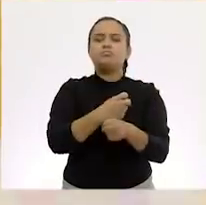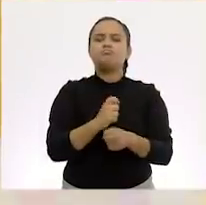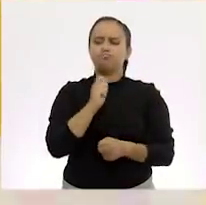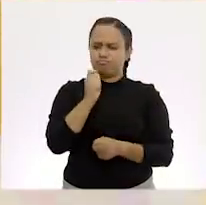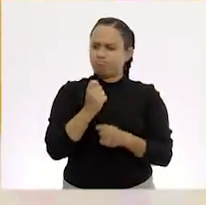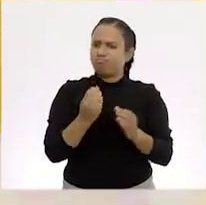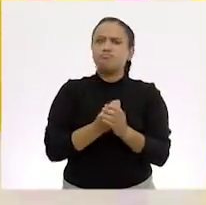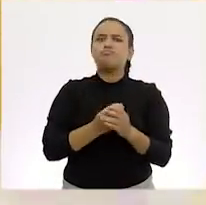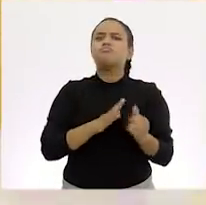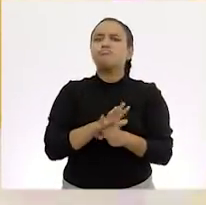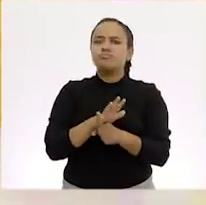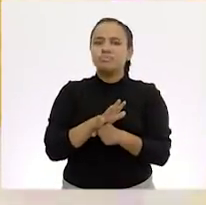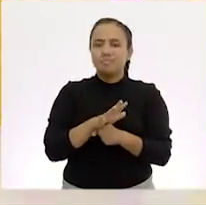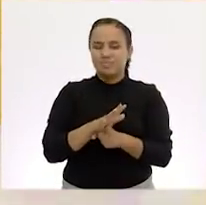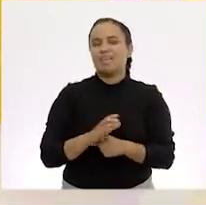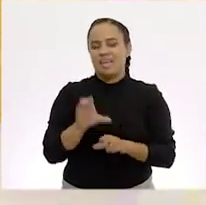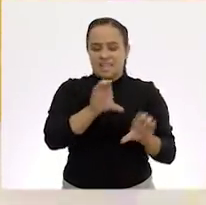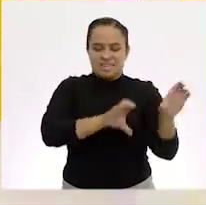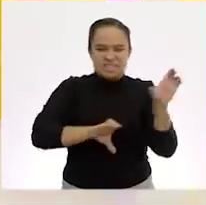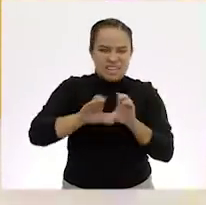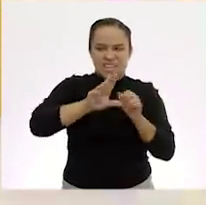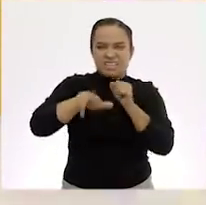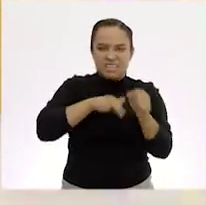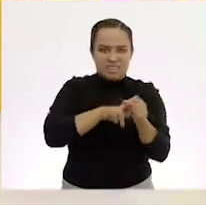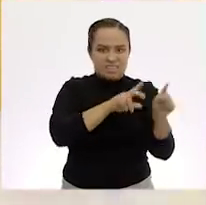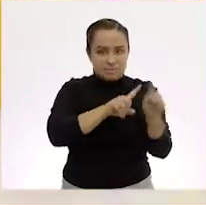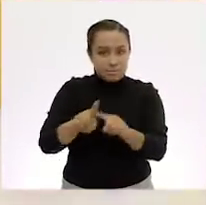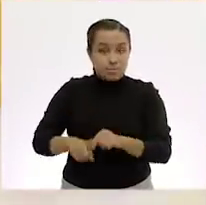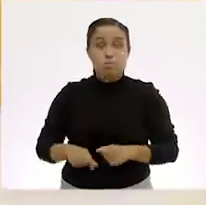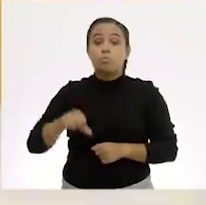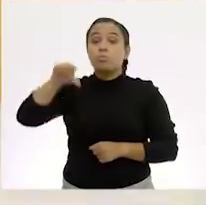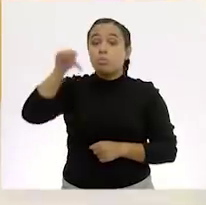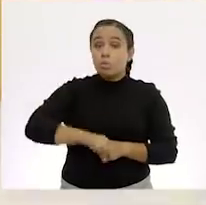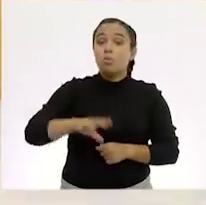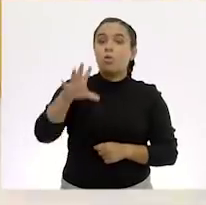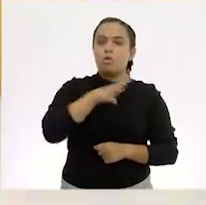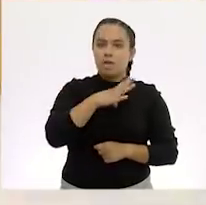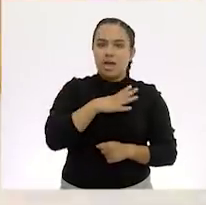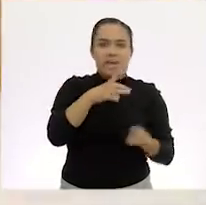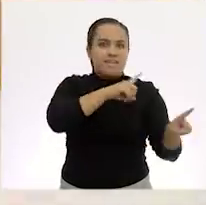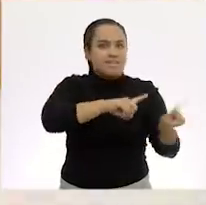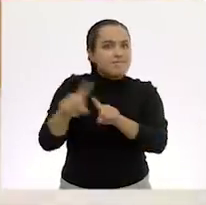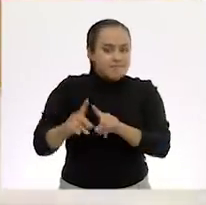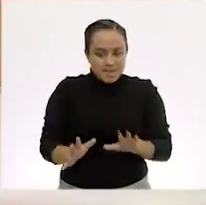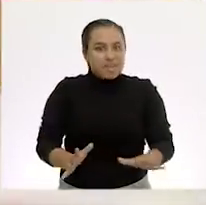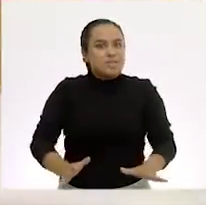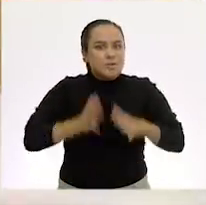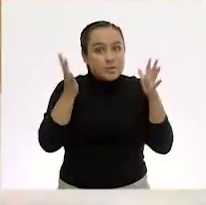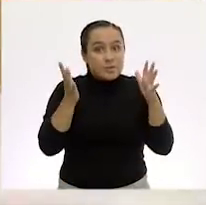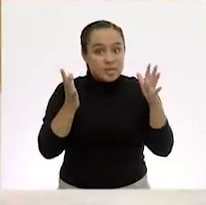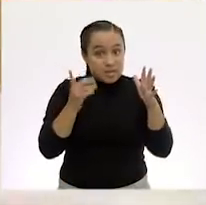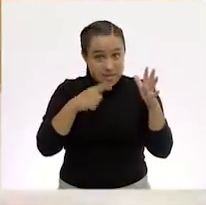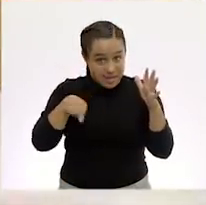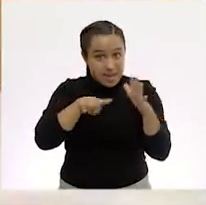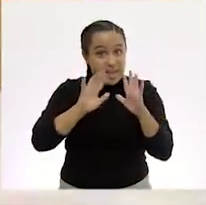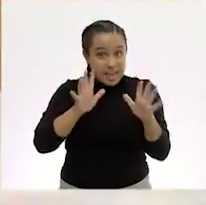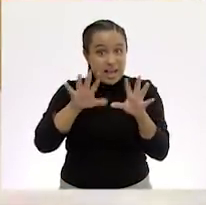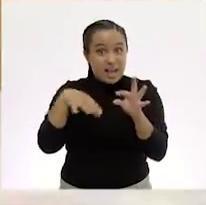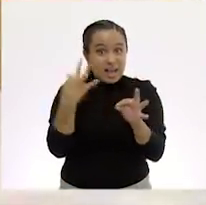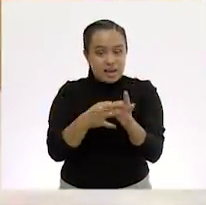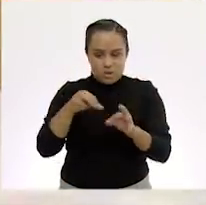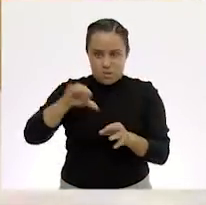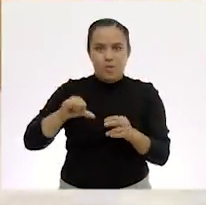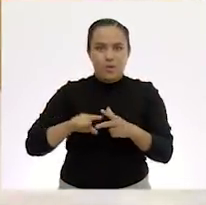de Ciencias Naturales. Hoy les tenemos preparadas varias sorpresas, así que están listas y listos